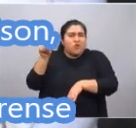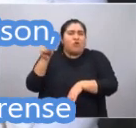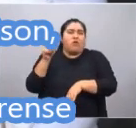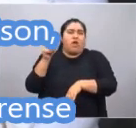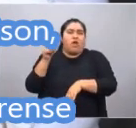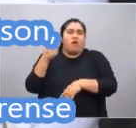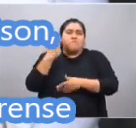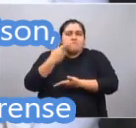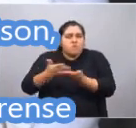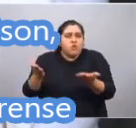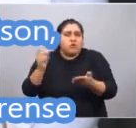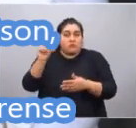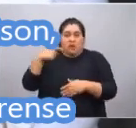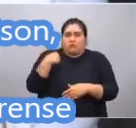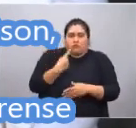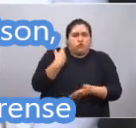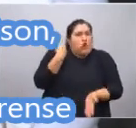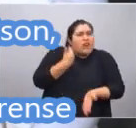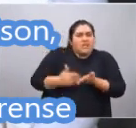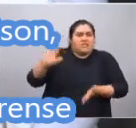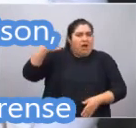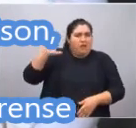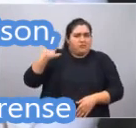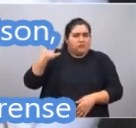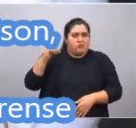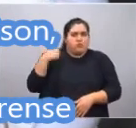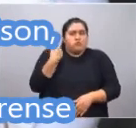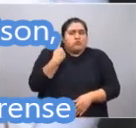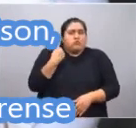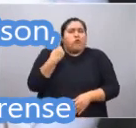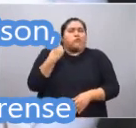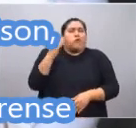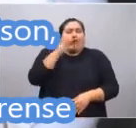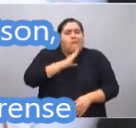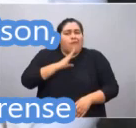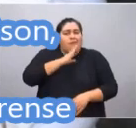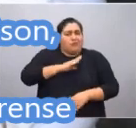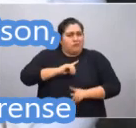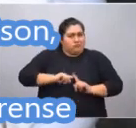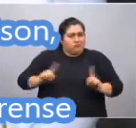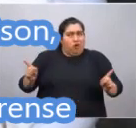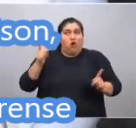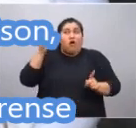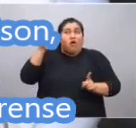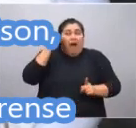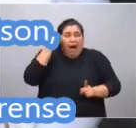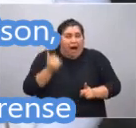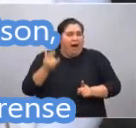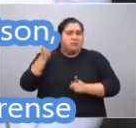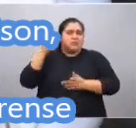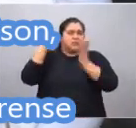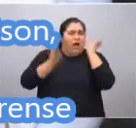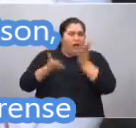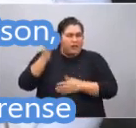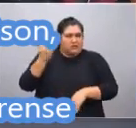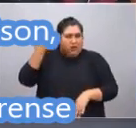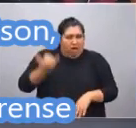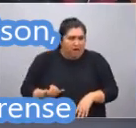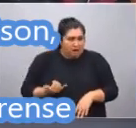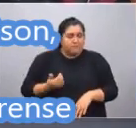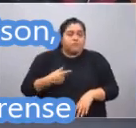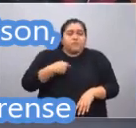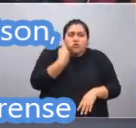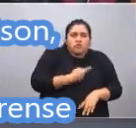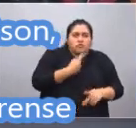un rechazo a la intolerancia y la agresión que utiliza el presidente. Es un